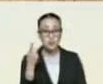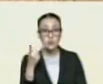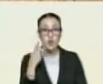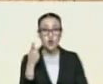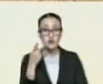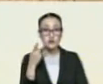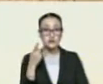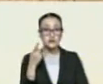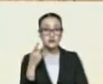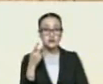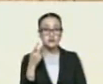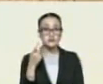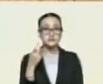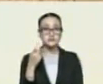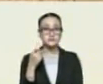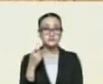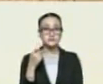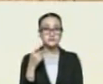los informes